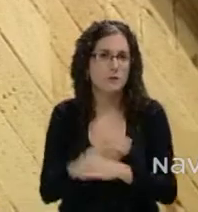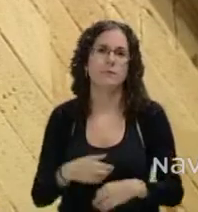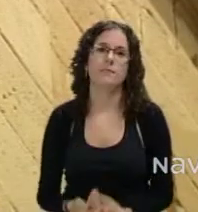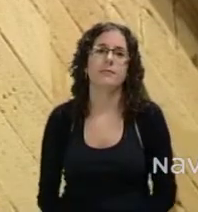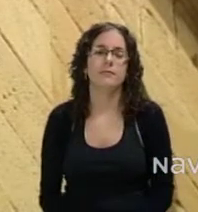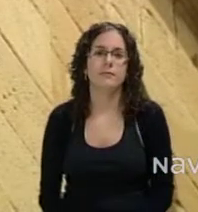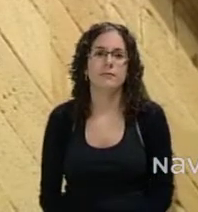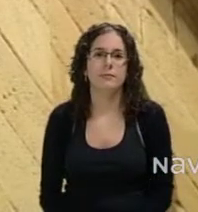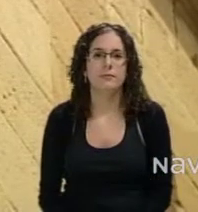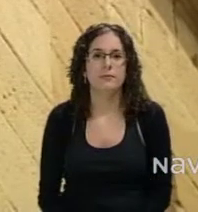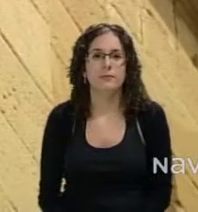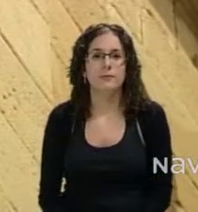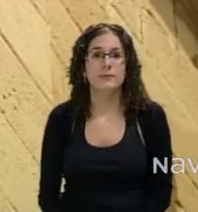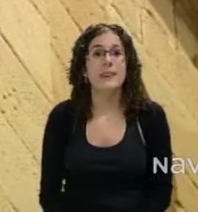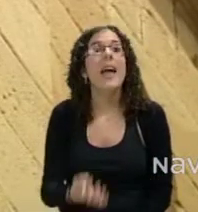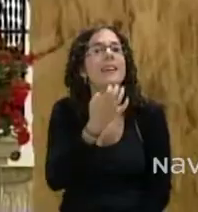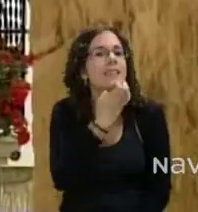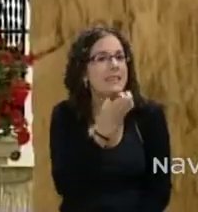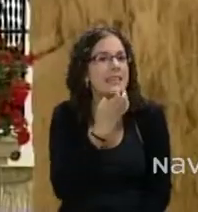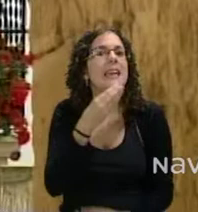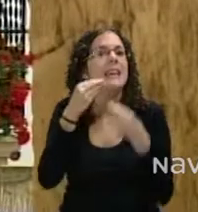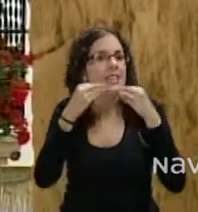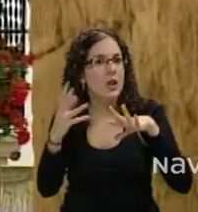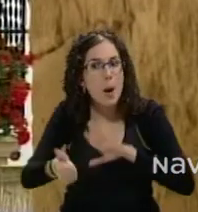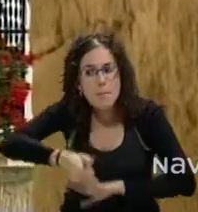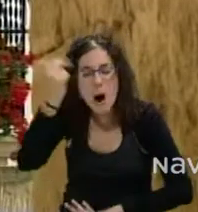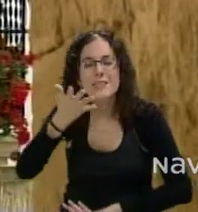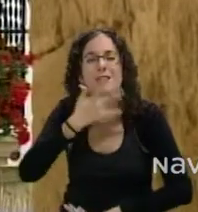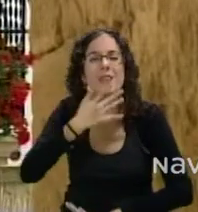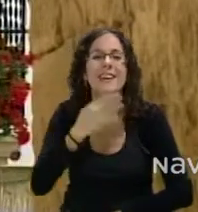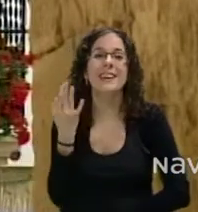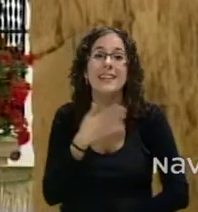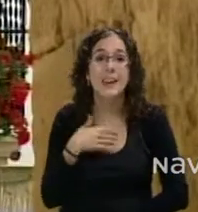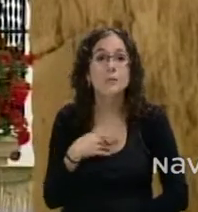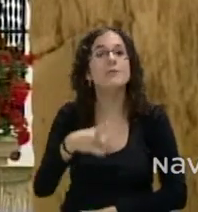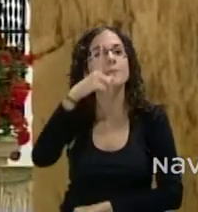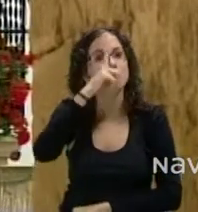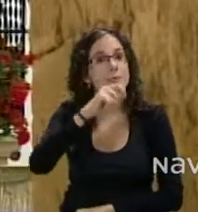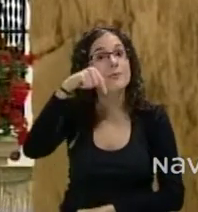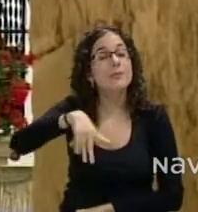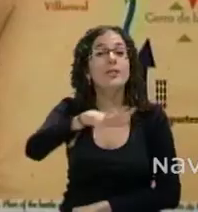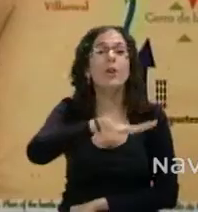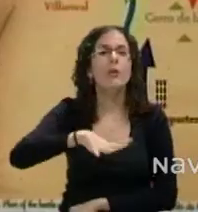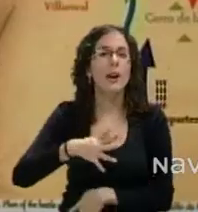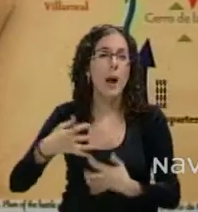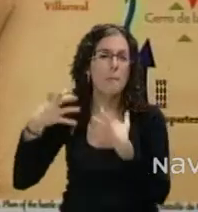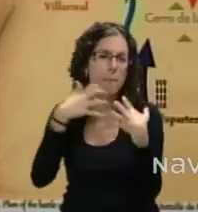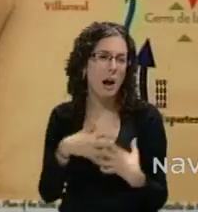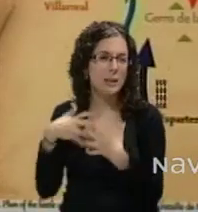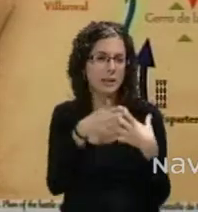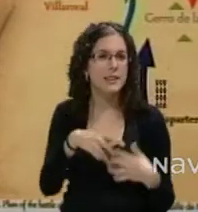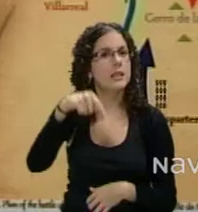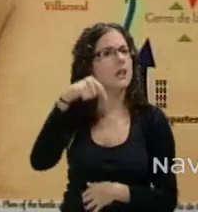Y si todavía tenemos más hambre de historia, no debemos olvidar que Mendigorría fue territorio de batallas. Aquí tuvieron lugar